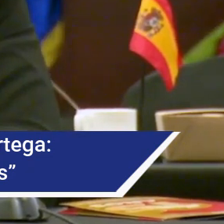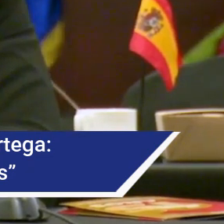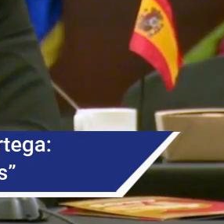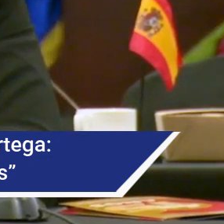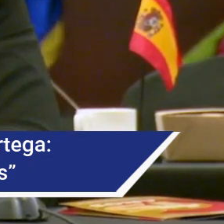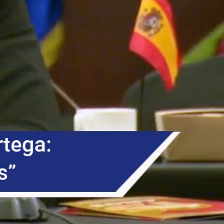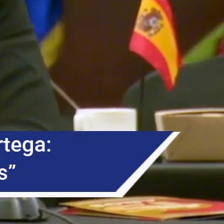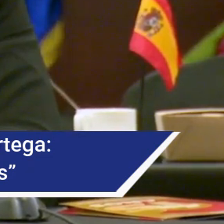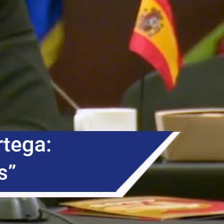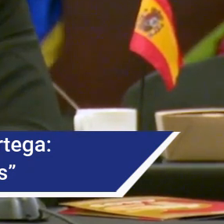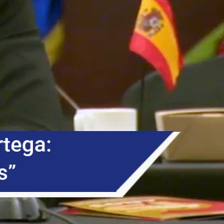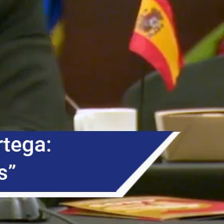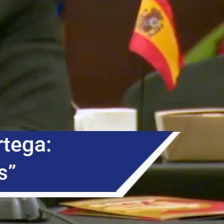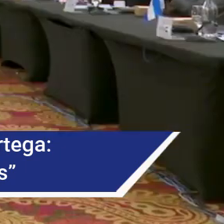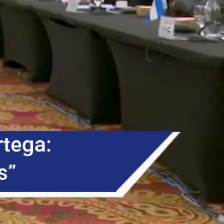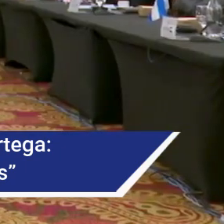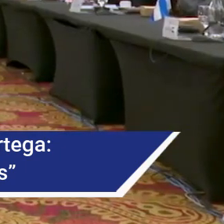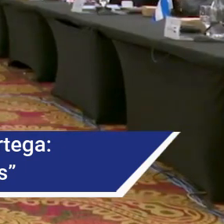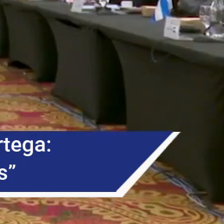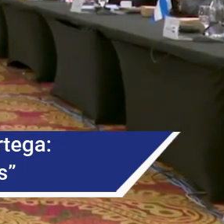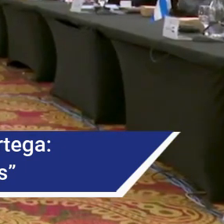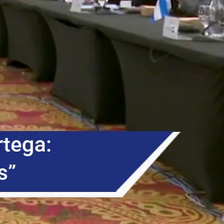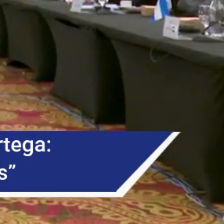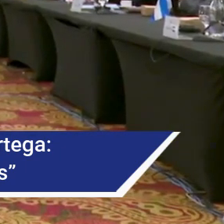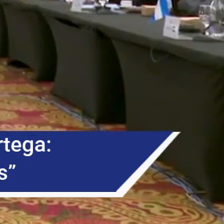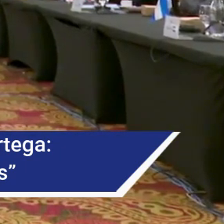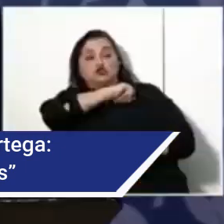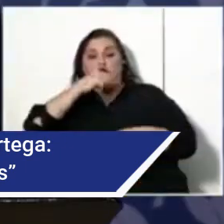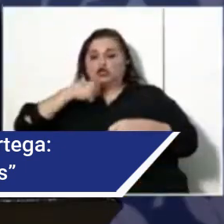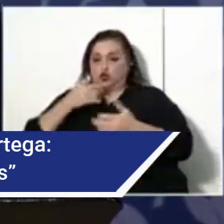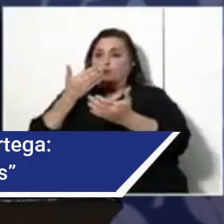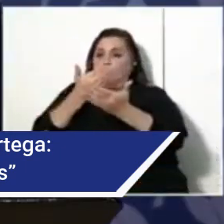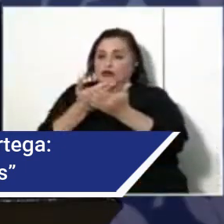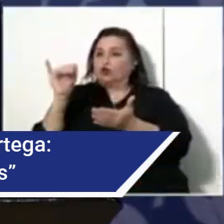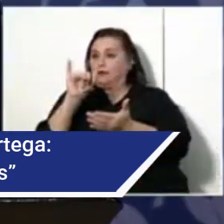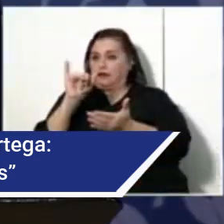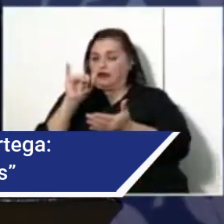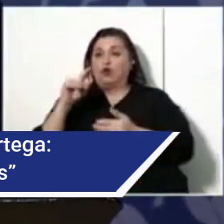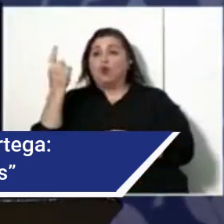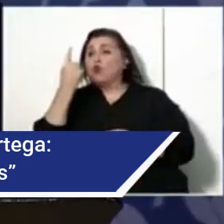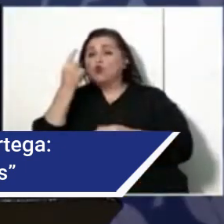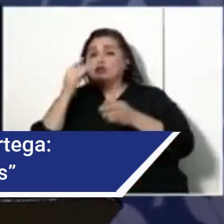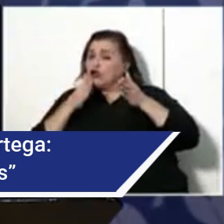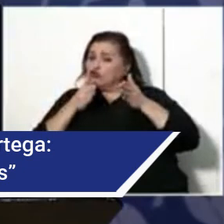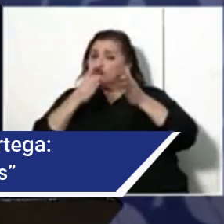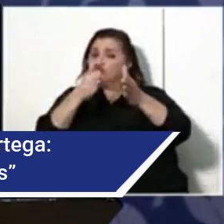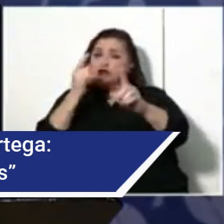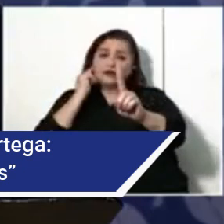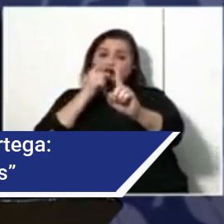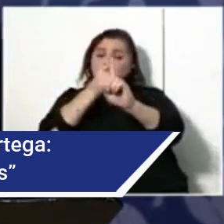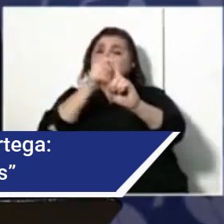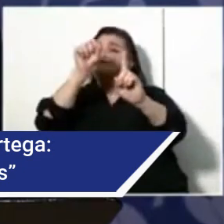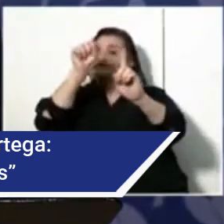su gobierno ha frenado el envío de la nueva embajadora a Managua. La única ruta viable,